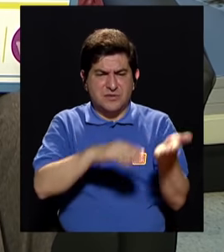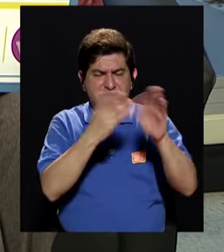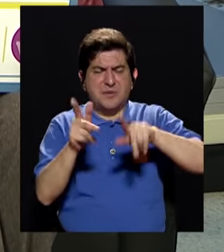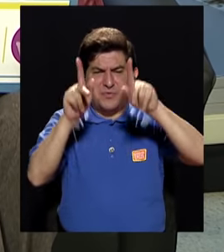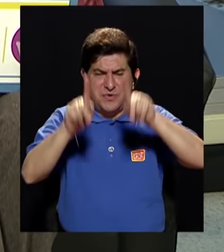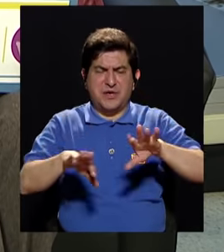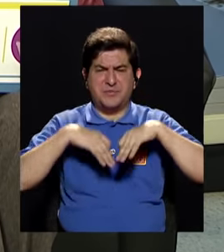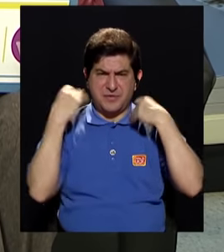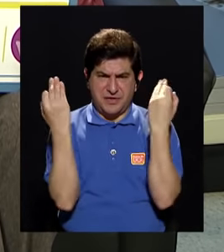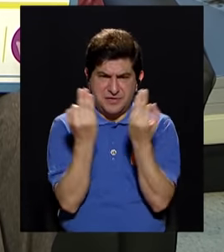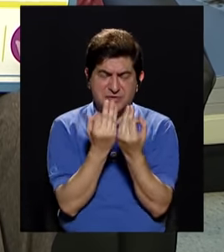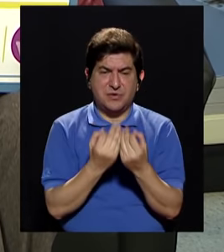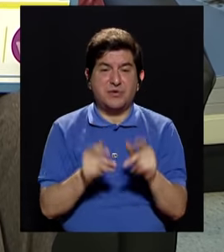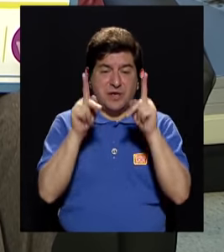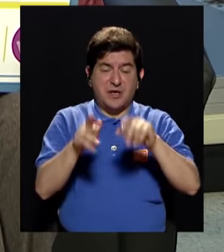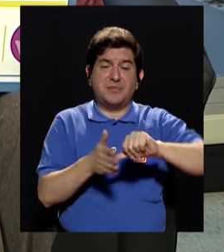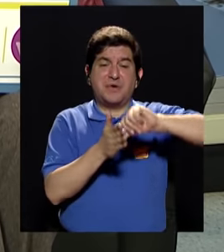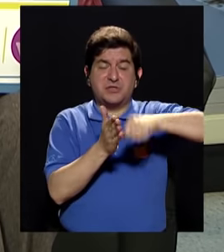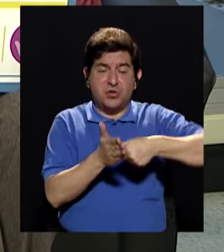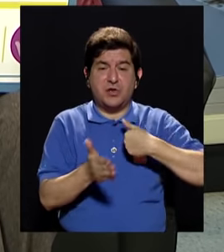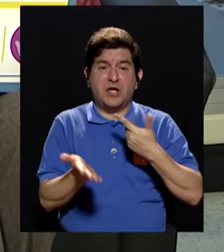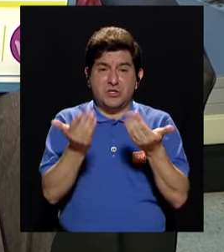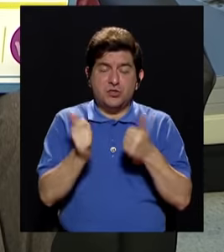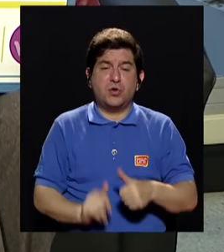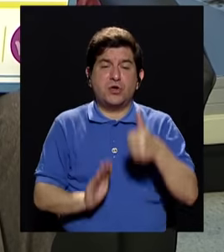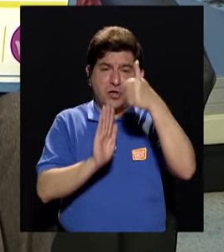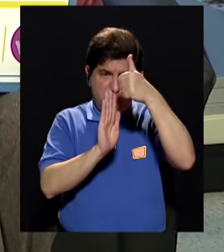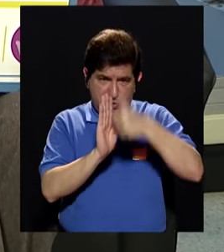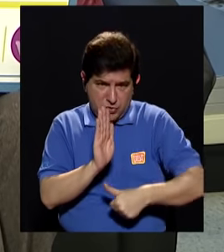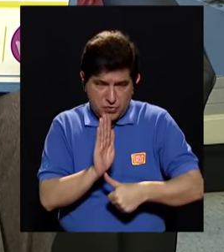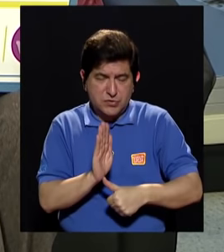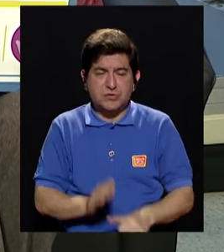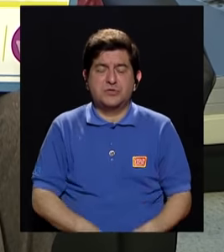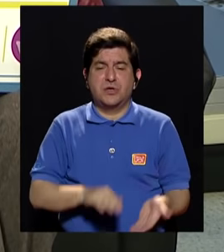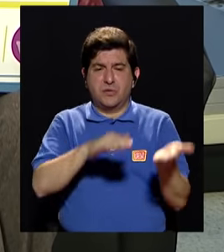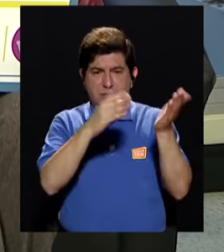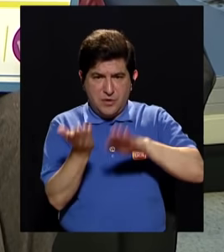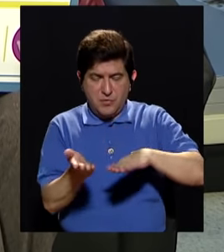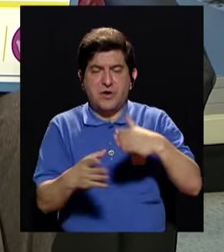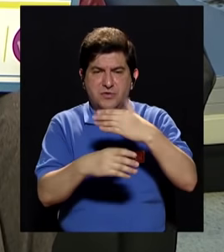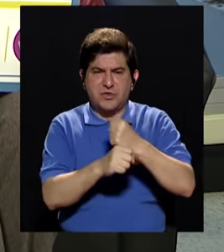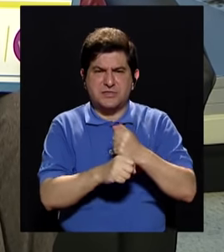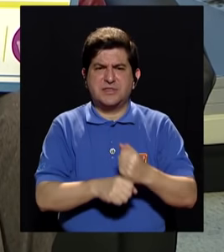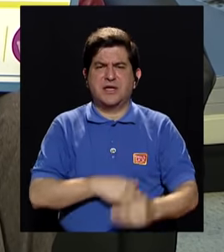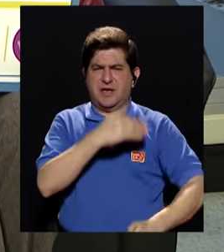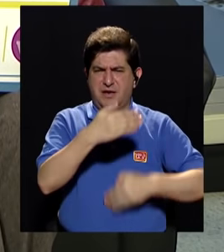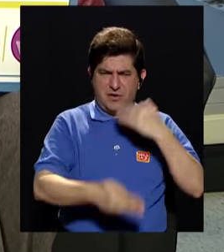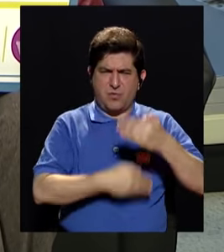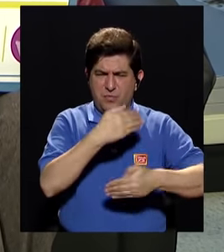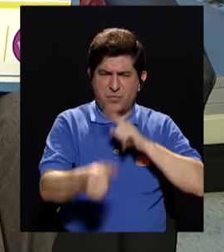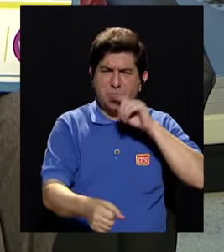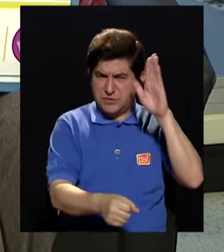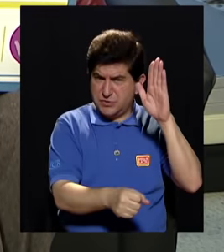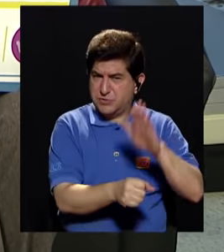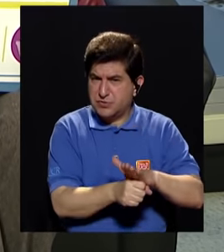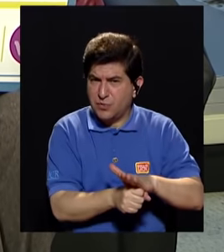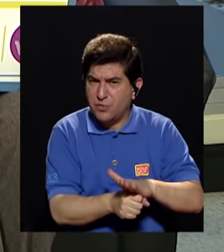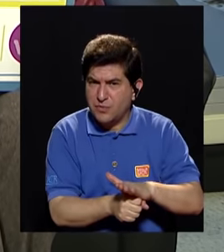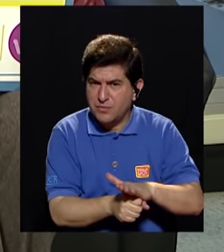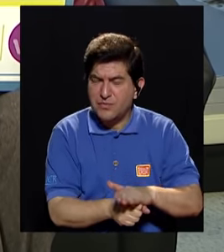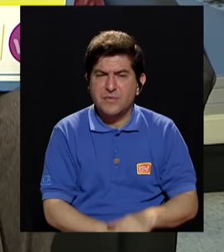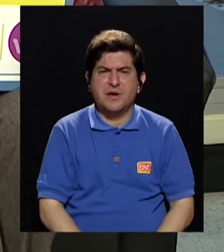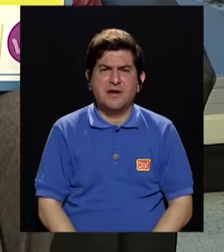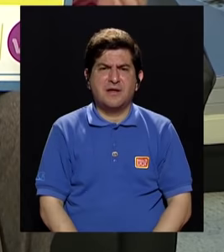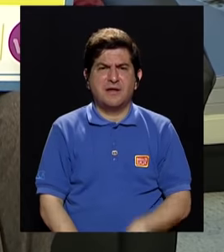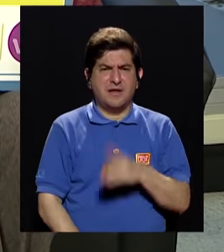fallece un familiar y las personas insisten yo quiero que se haga la autopsia Verdad insisten Hay un procedimiento a seguir verdad por ejemplo